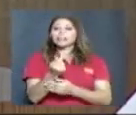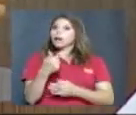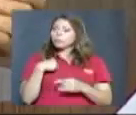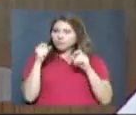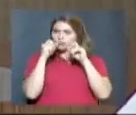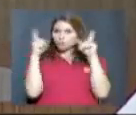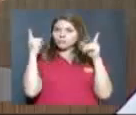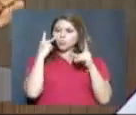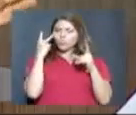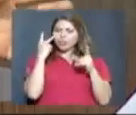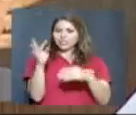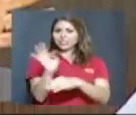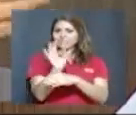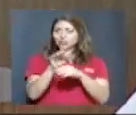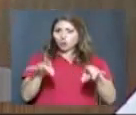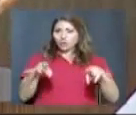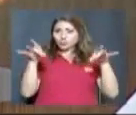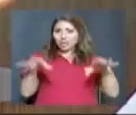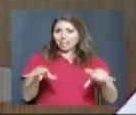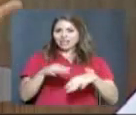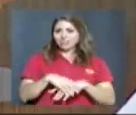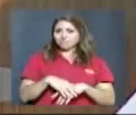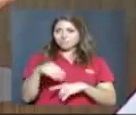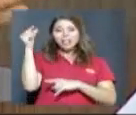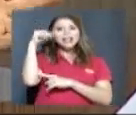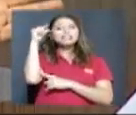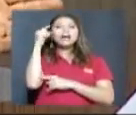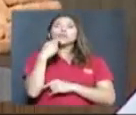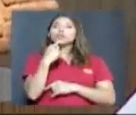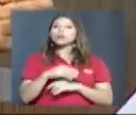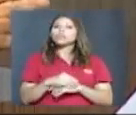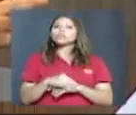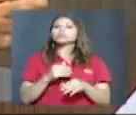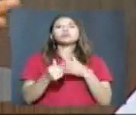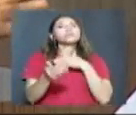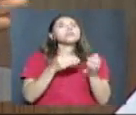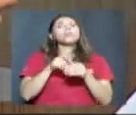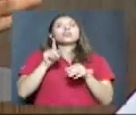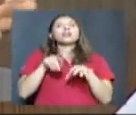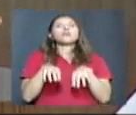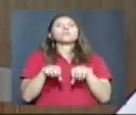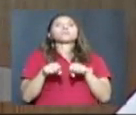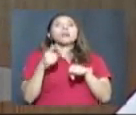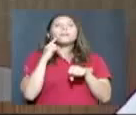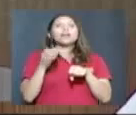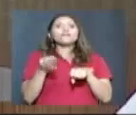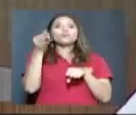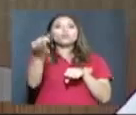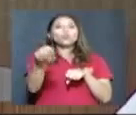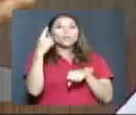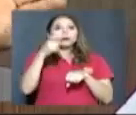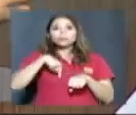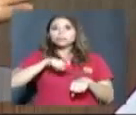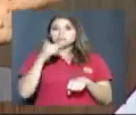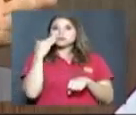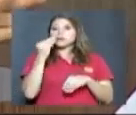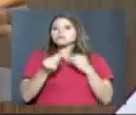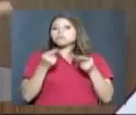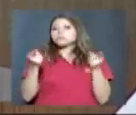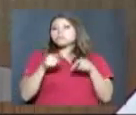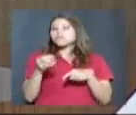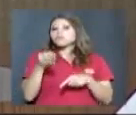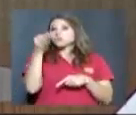donde en esta discusión el Estado dijo, no importa, hay que reservar para el futuro. No sabemos qué más viene en el futuro. Deberíamos